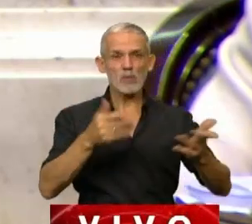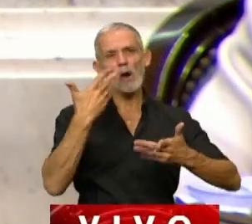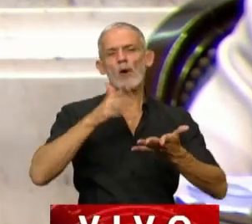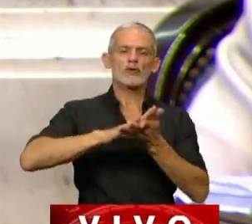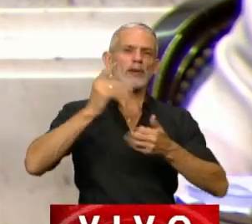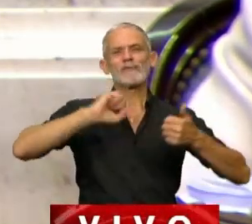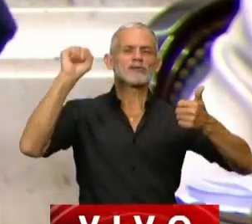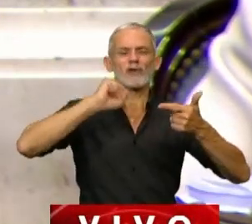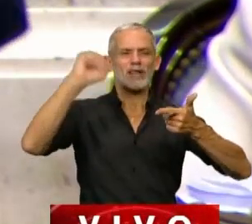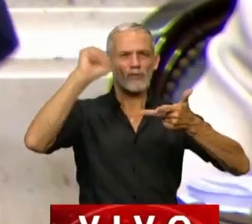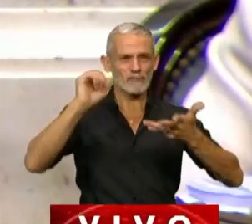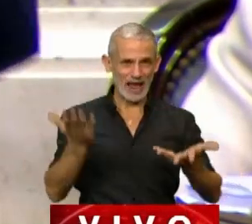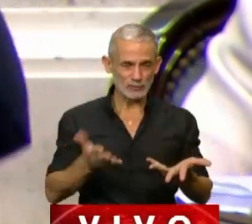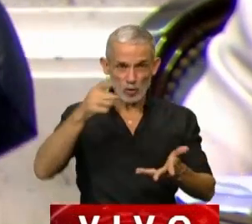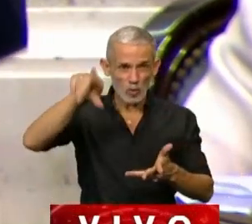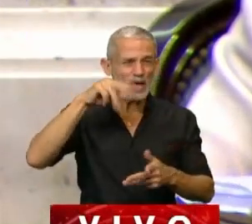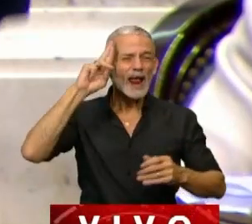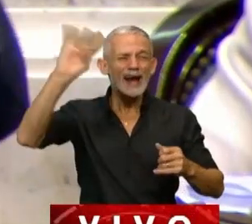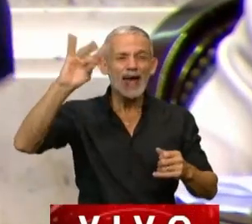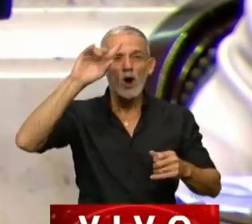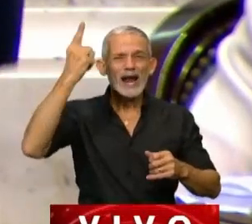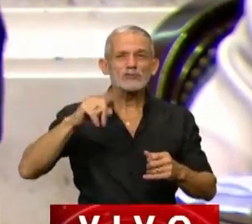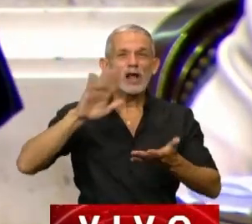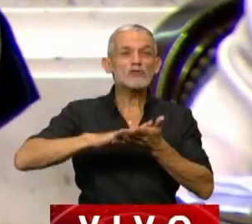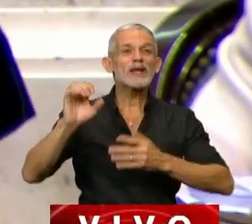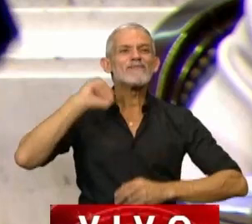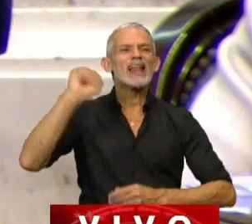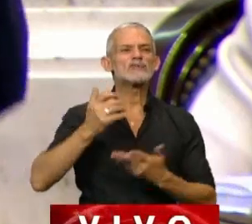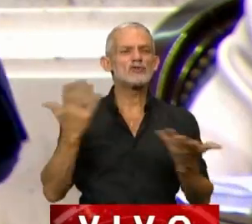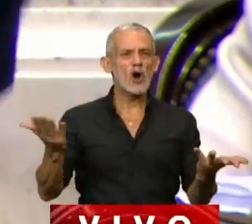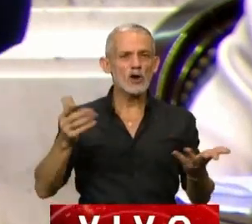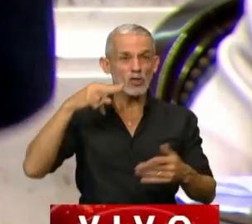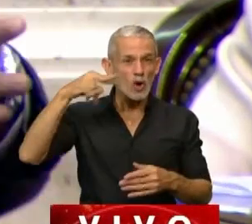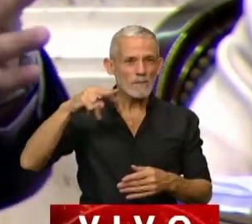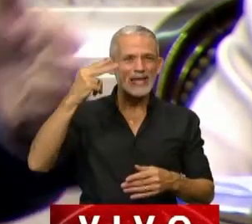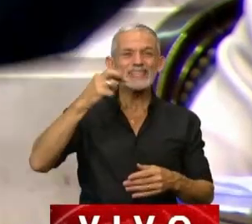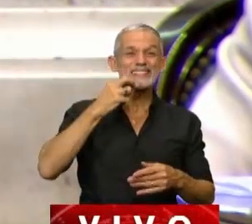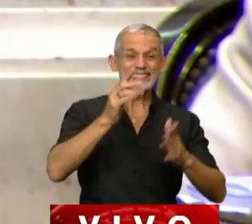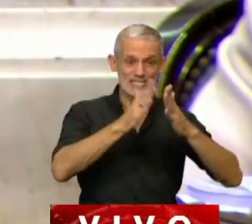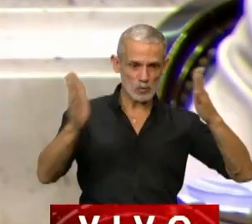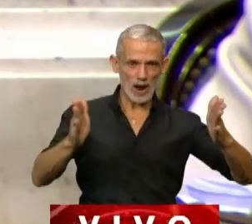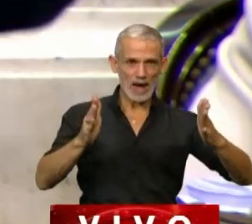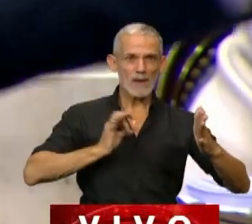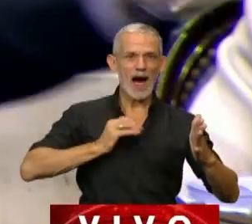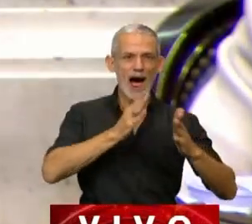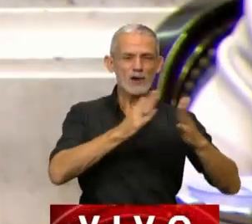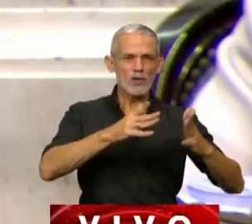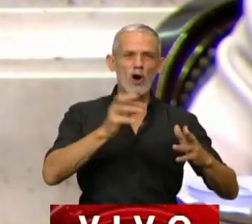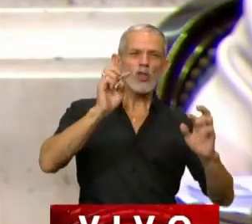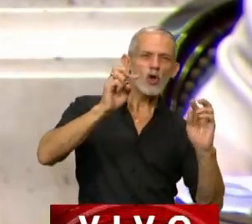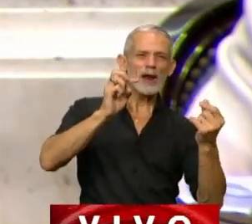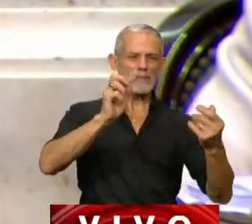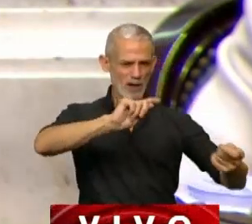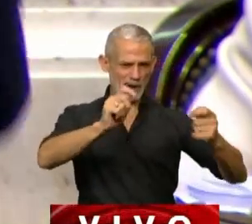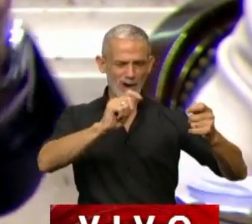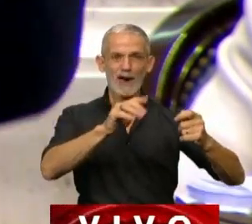hablaron de la inflación. Ustedes tienen el récord nacional de la inflación. 2019, desde la convertibilidad hasta